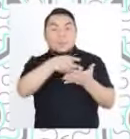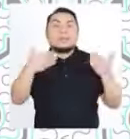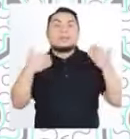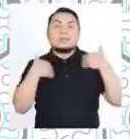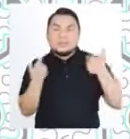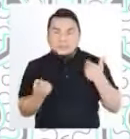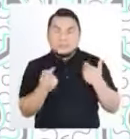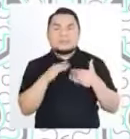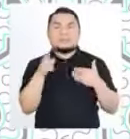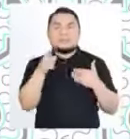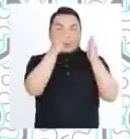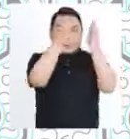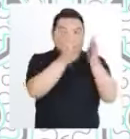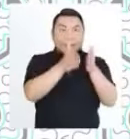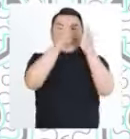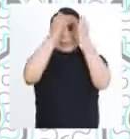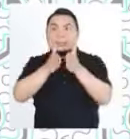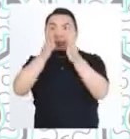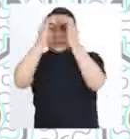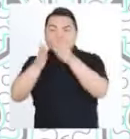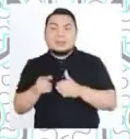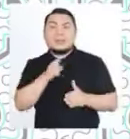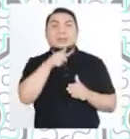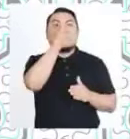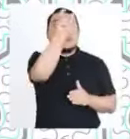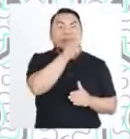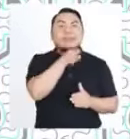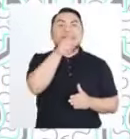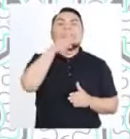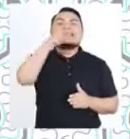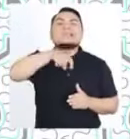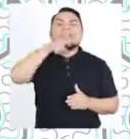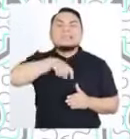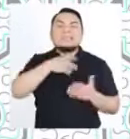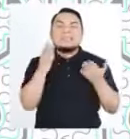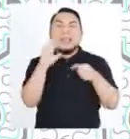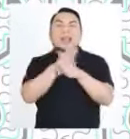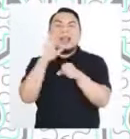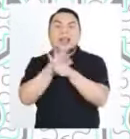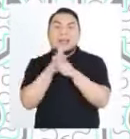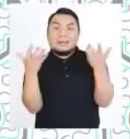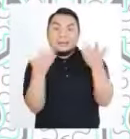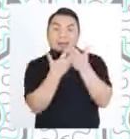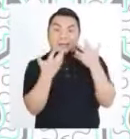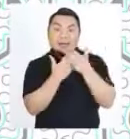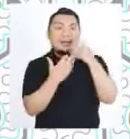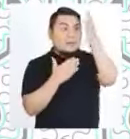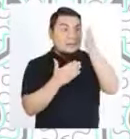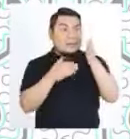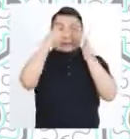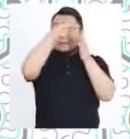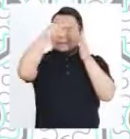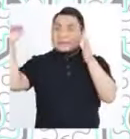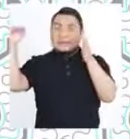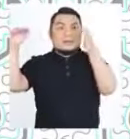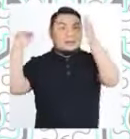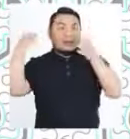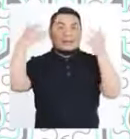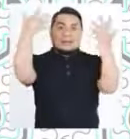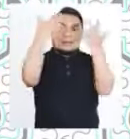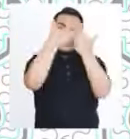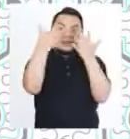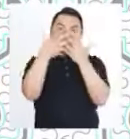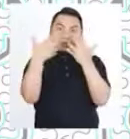un cuadro tiene filas y columnas. Se llenan los criterios que necesitaremos relacionar con la columna y la